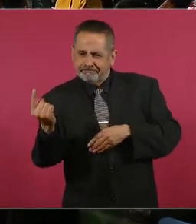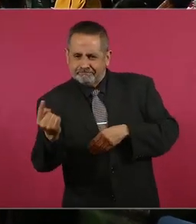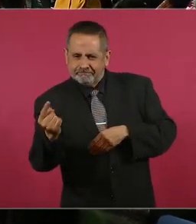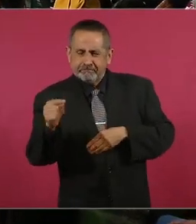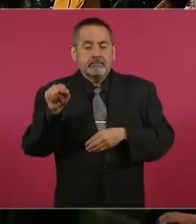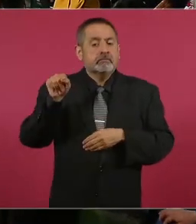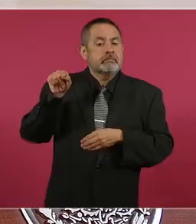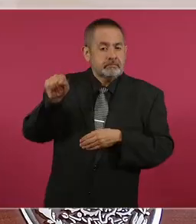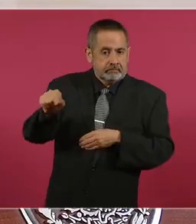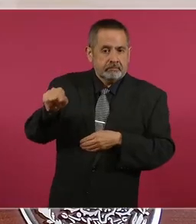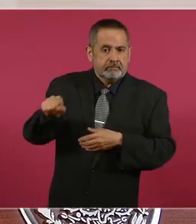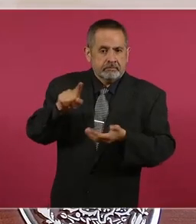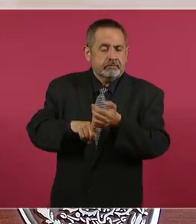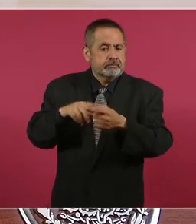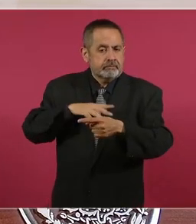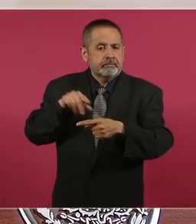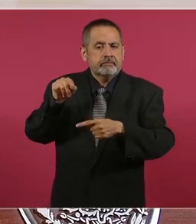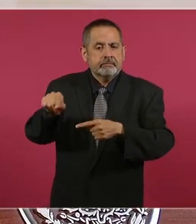está